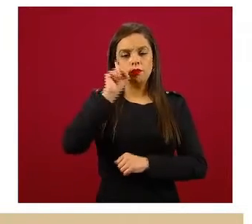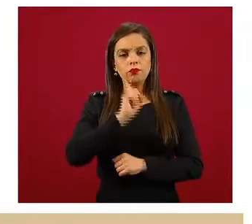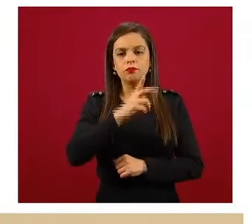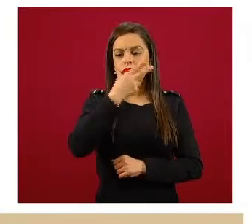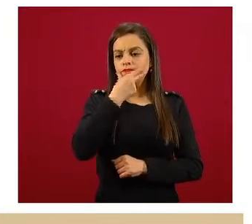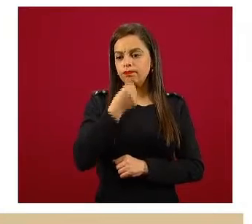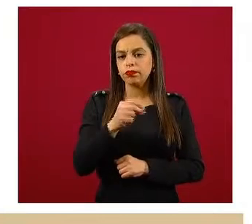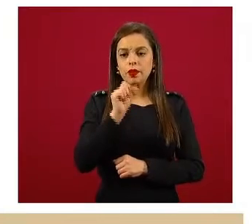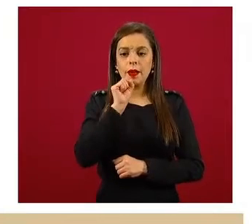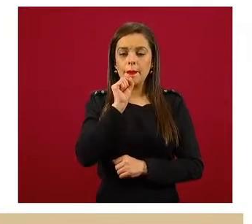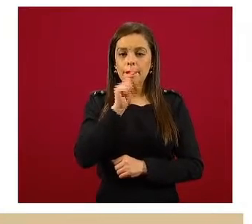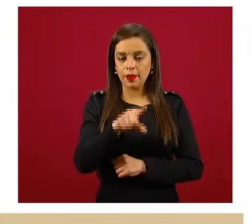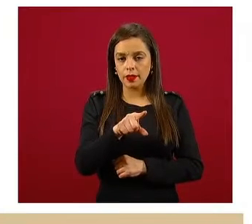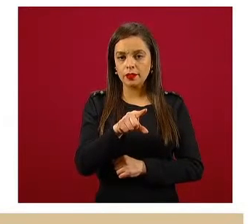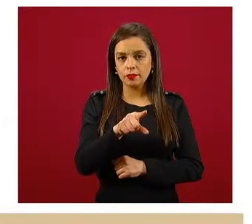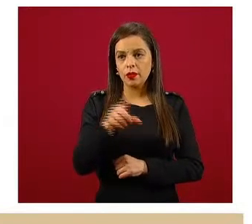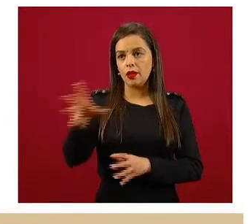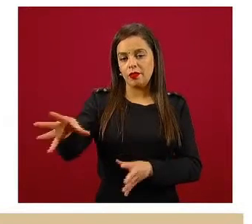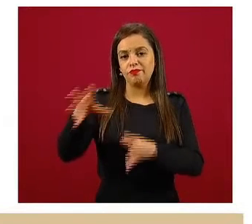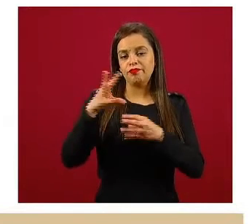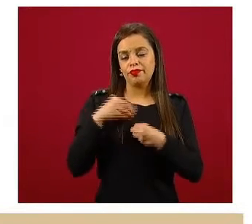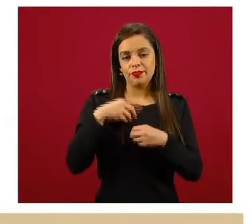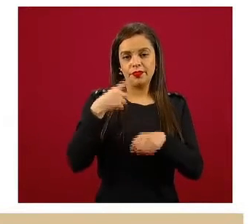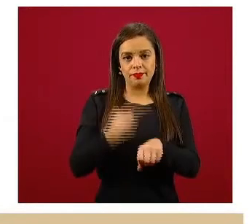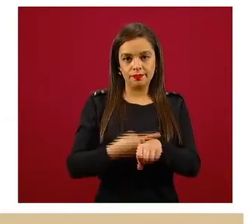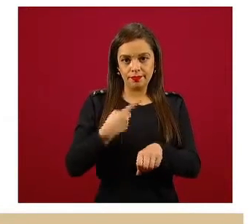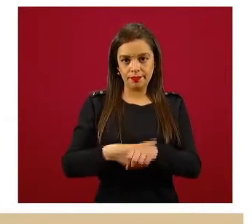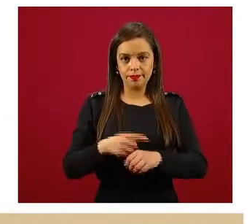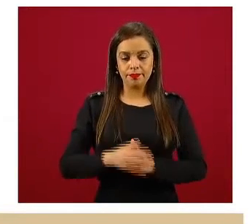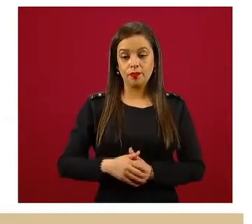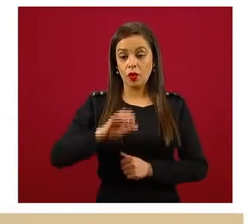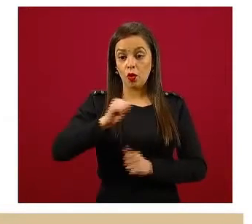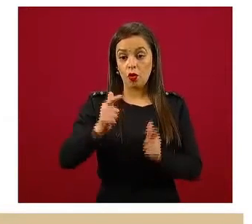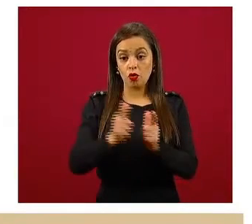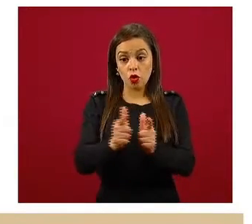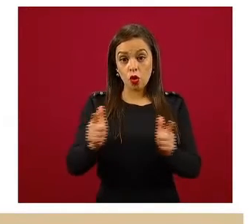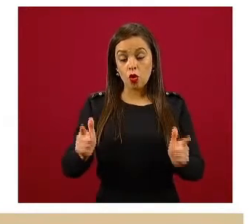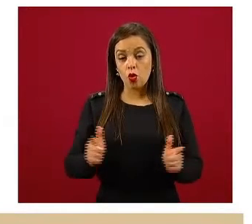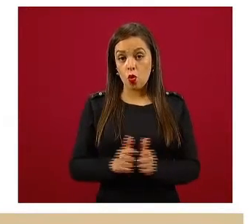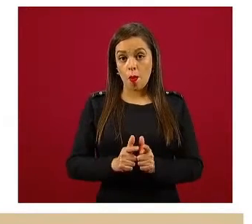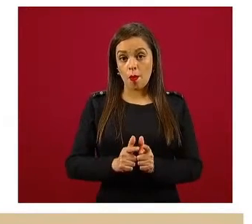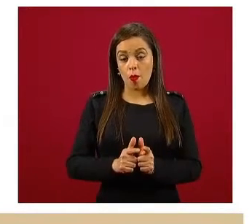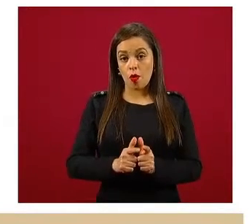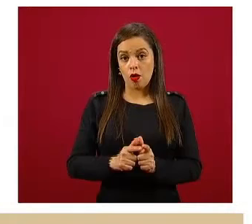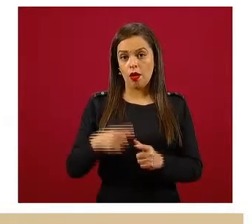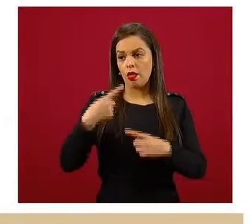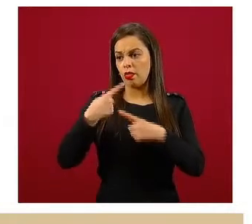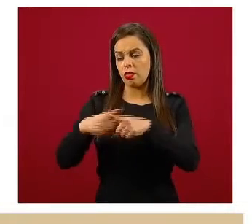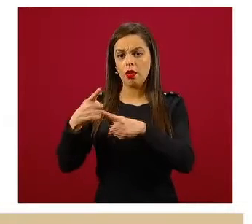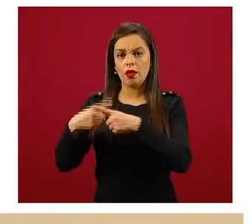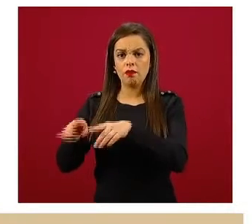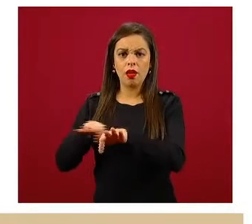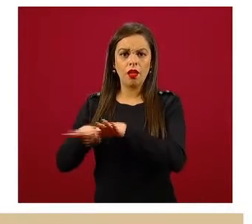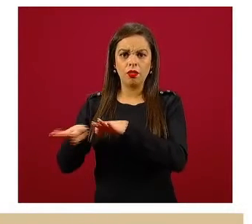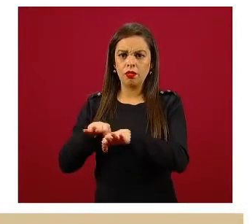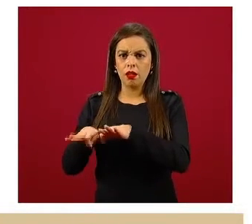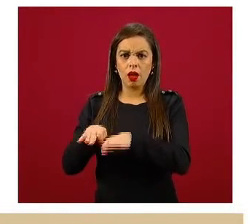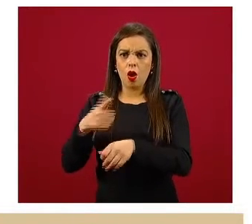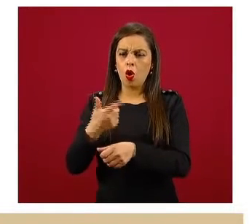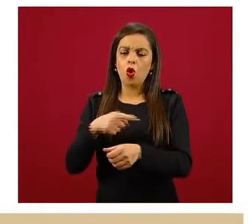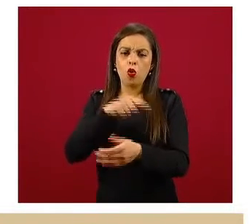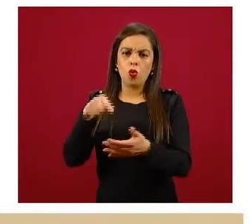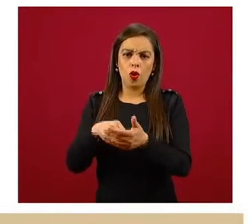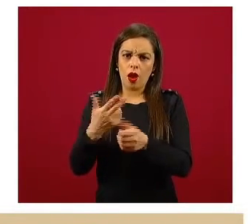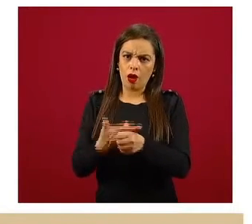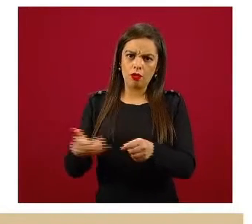también contrajeron la enfermedad. En otro grupo más grande de diferentes tipos de profesiones y ocupaciones están